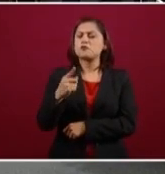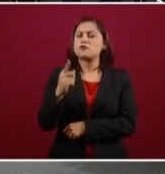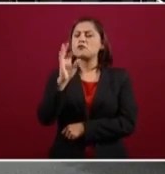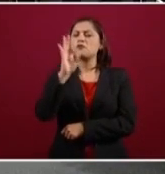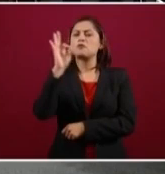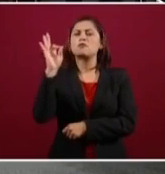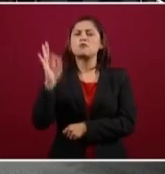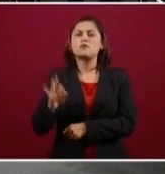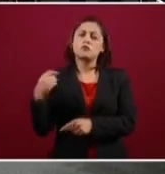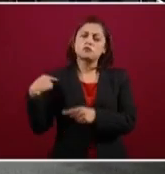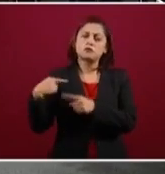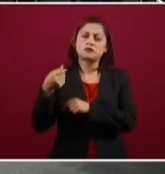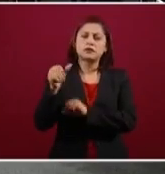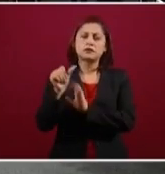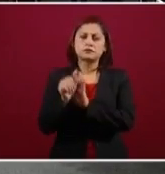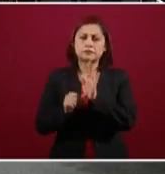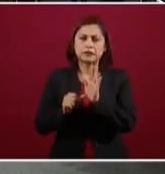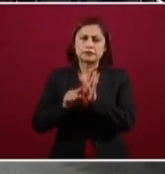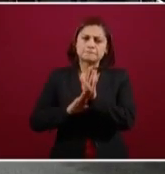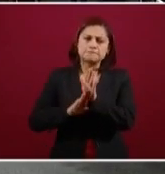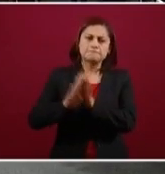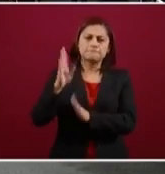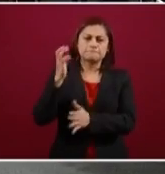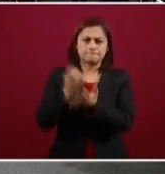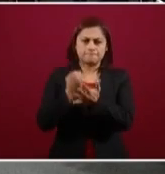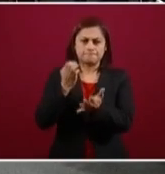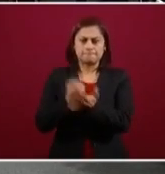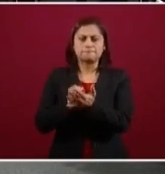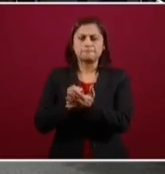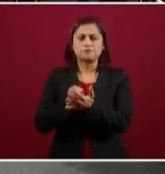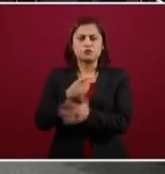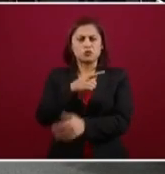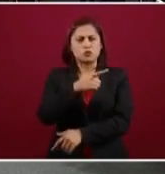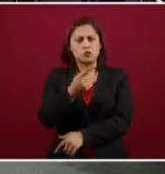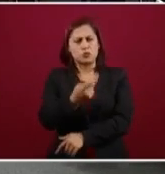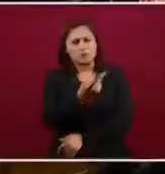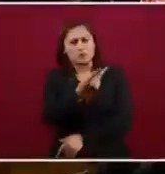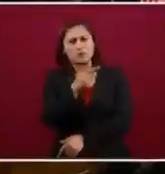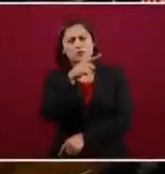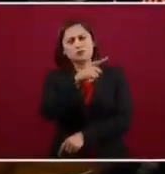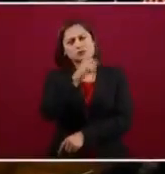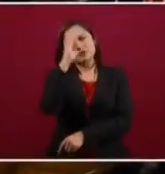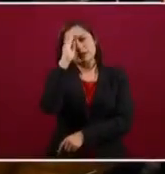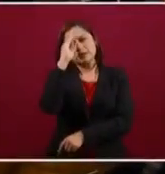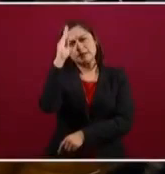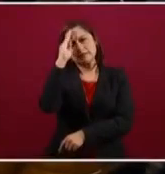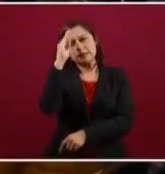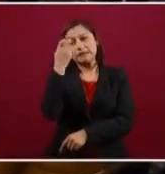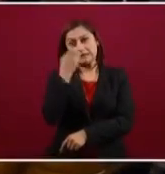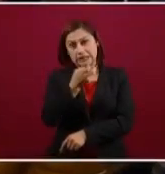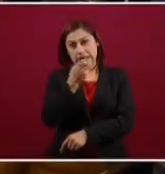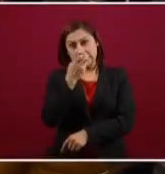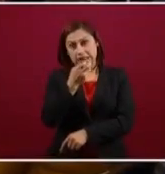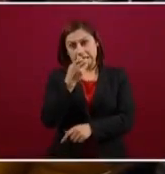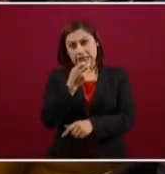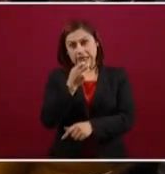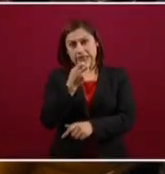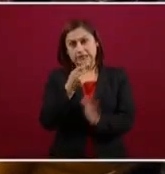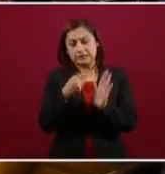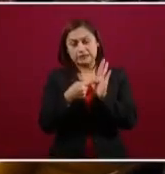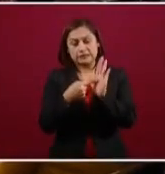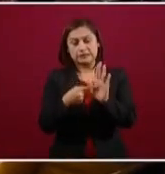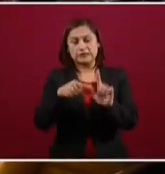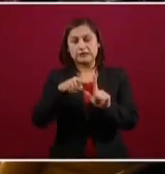segundo trimestre. ¿Usted cree que estas cifras podrían ayudar a que se tenga o se cumpla una meta al